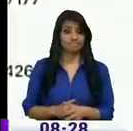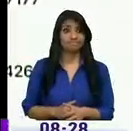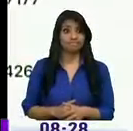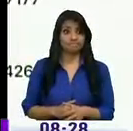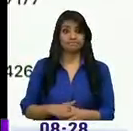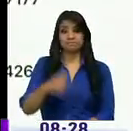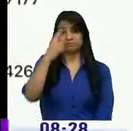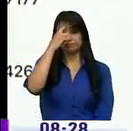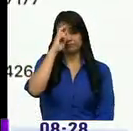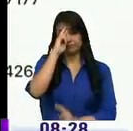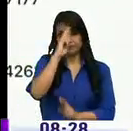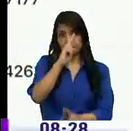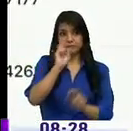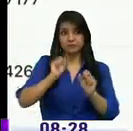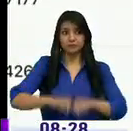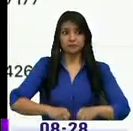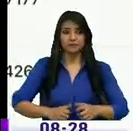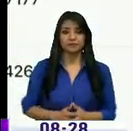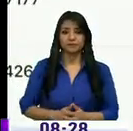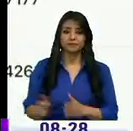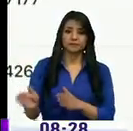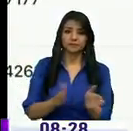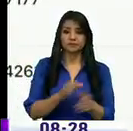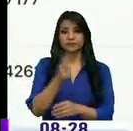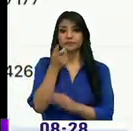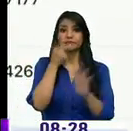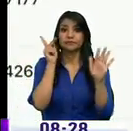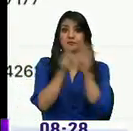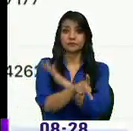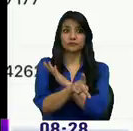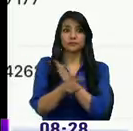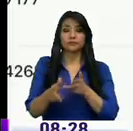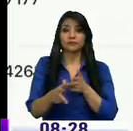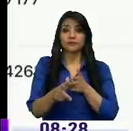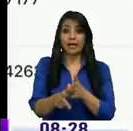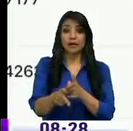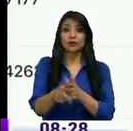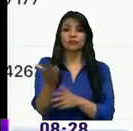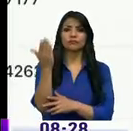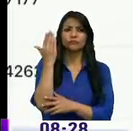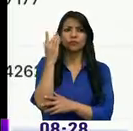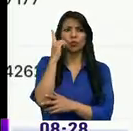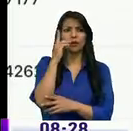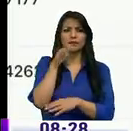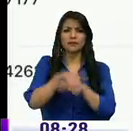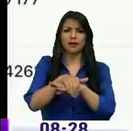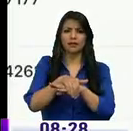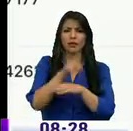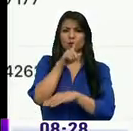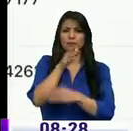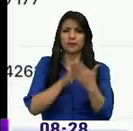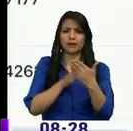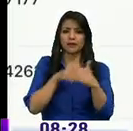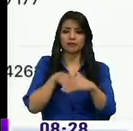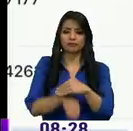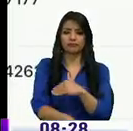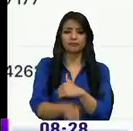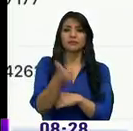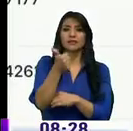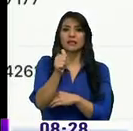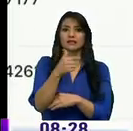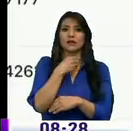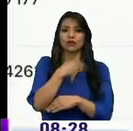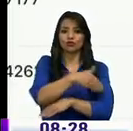la cabeza. Señores TVC, tengo otra denuncia. Este carro concretero pasó a las 13:30 debajo del puente desnivel de la 10 de agosto en Naciones